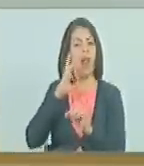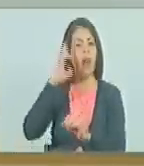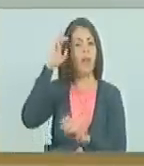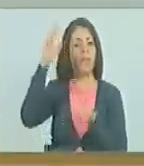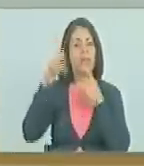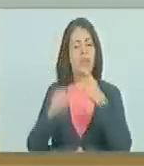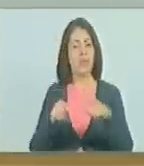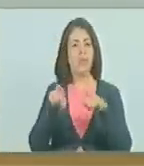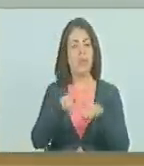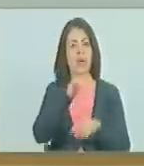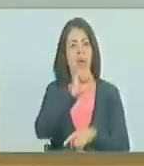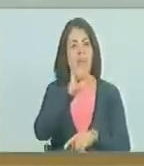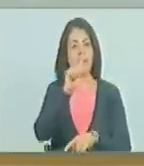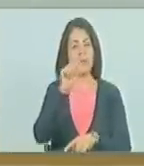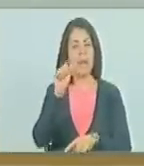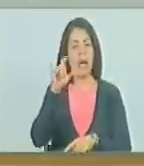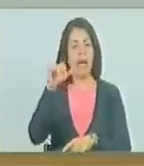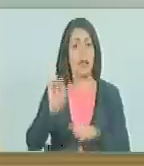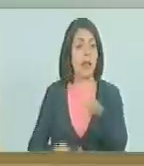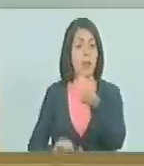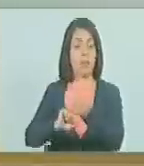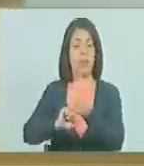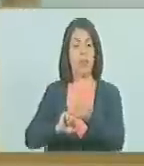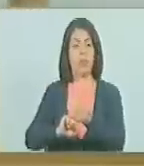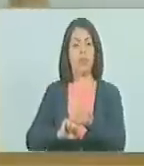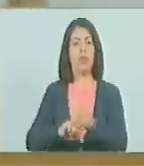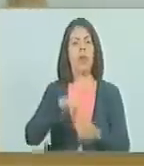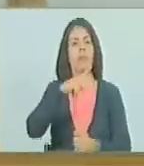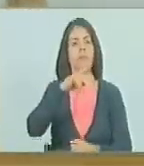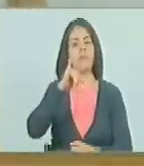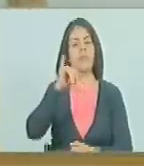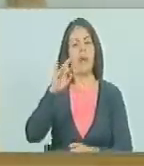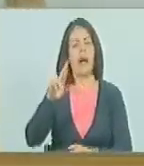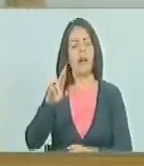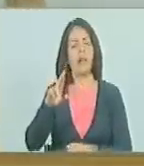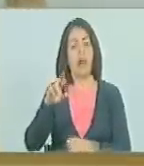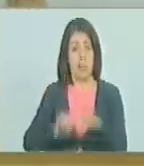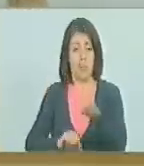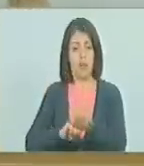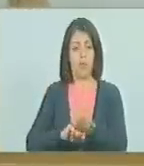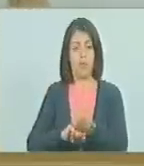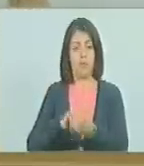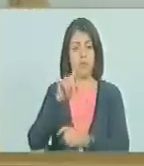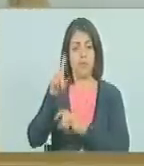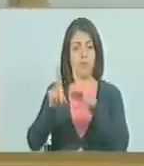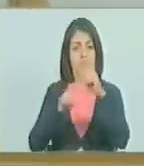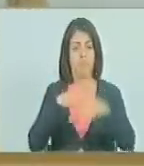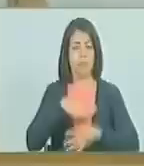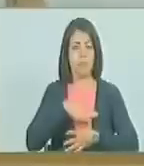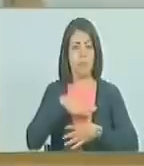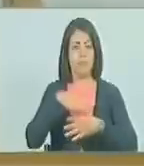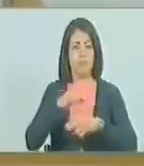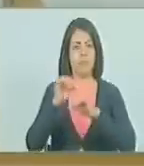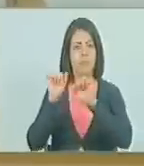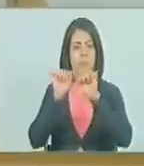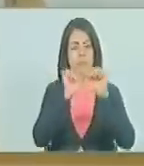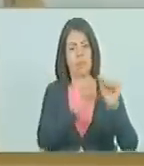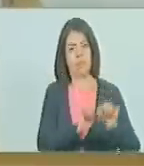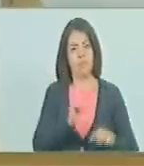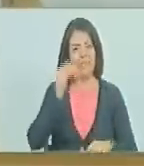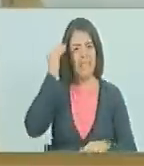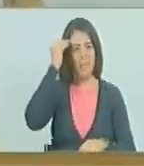dijo, como dijo Stalin González en este tweet, apoyamos la aplicación del TIAR? Es una pregunta interesante para evitar la